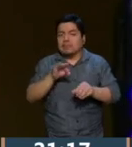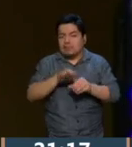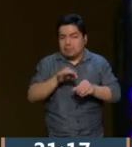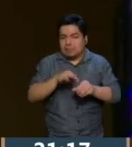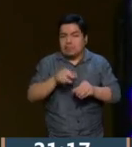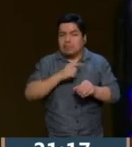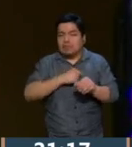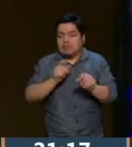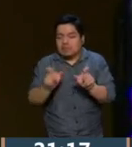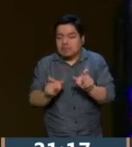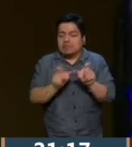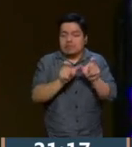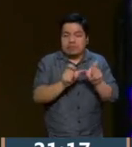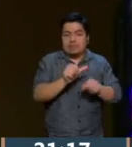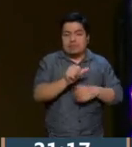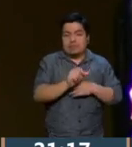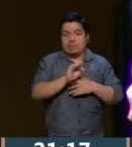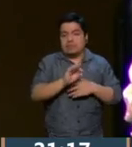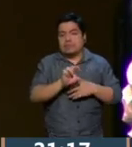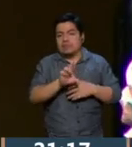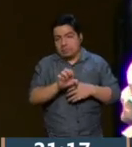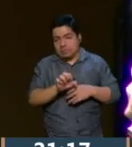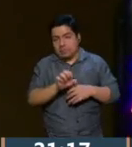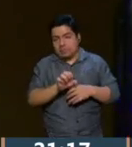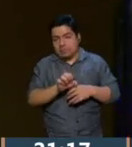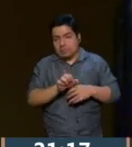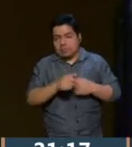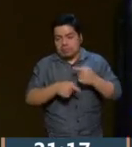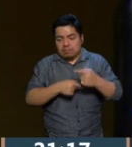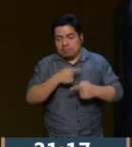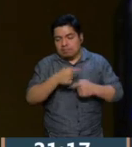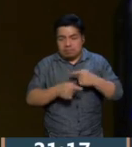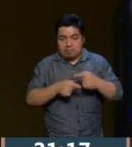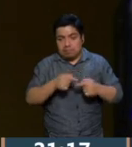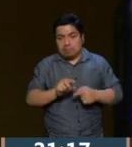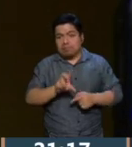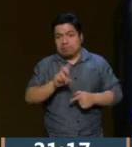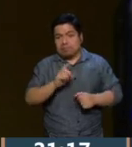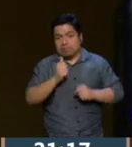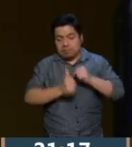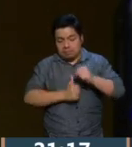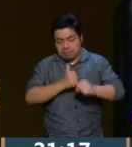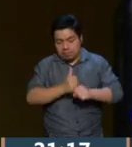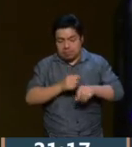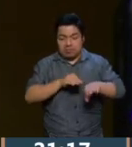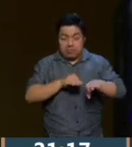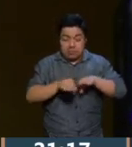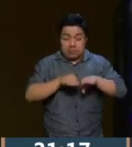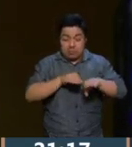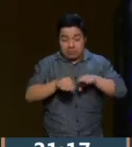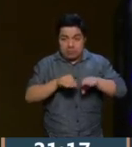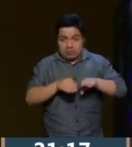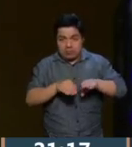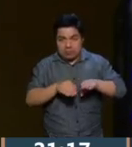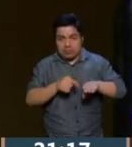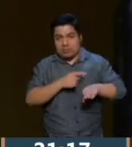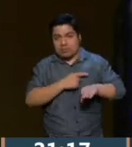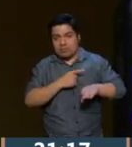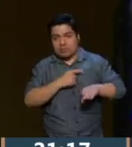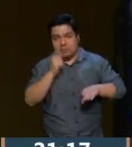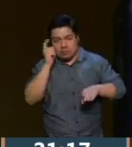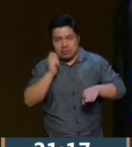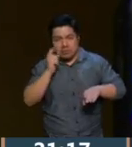a las Afores que te condenan después de 30 años de trabajo a tener una